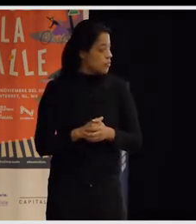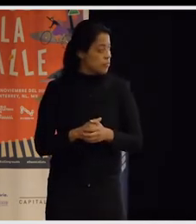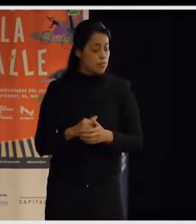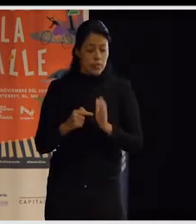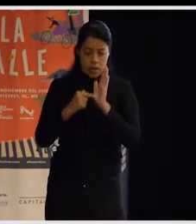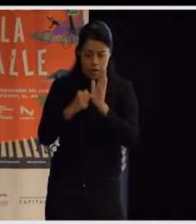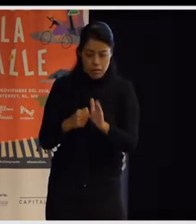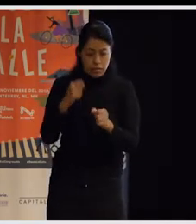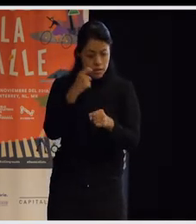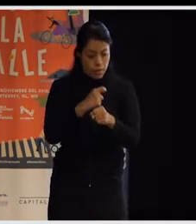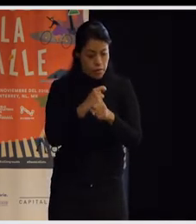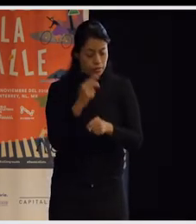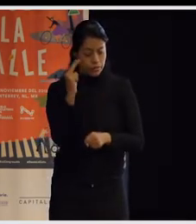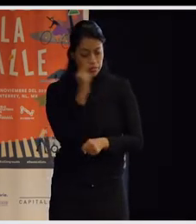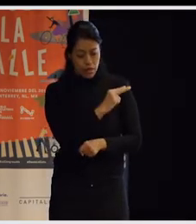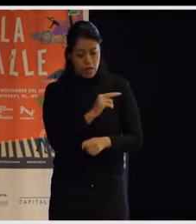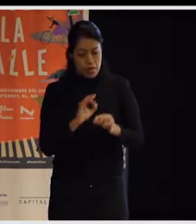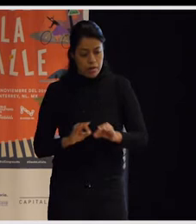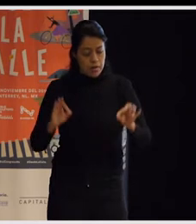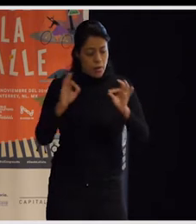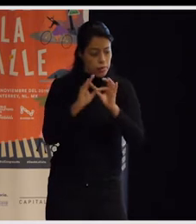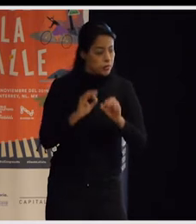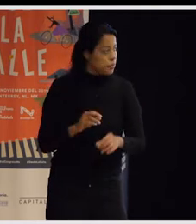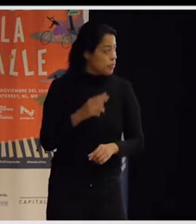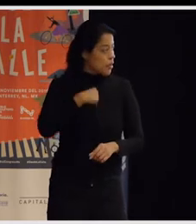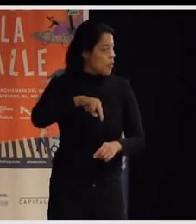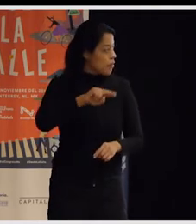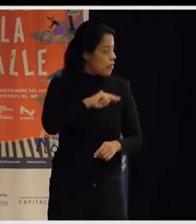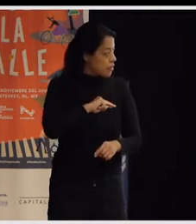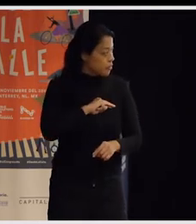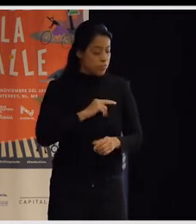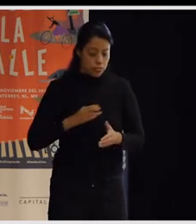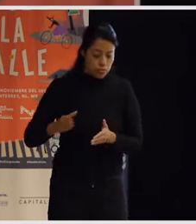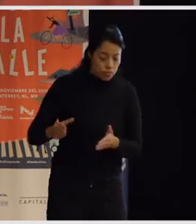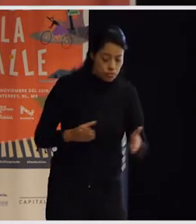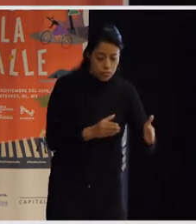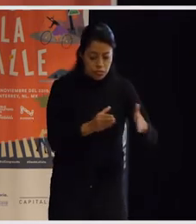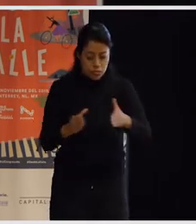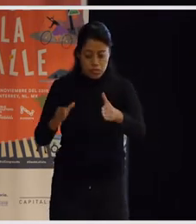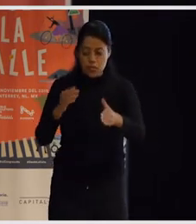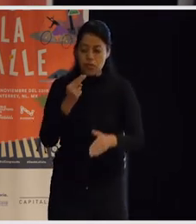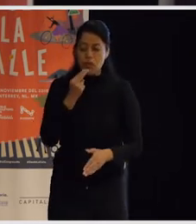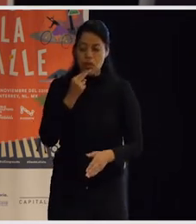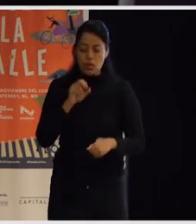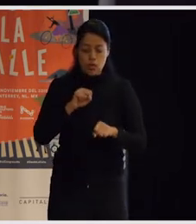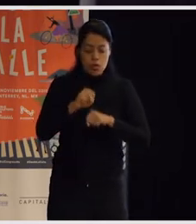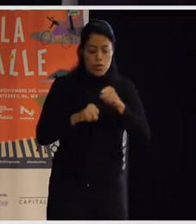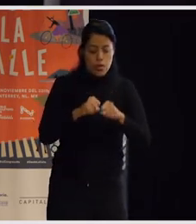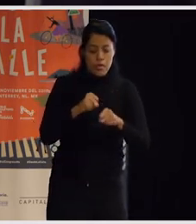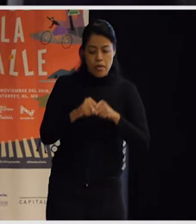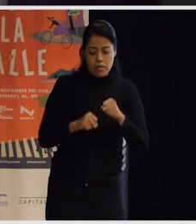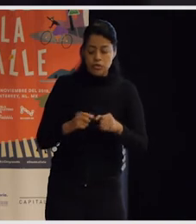gustaría poner que es el más reciente pero es el más importante acá vamos lograr la instalación de una ciclovía recreativa pero la pasamos por cabildo entonces